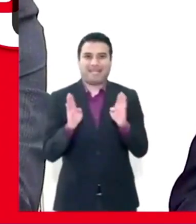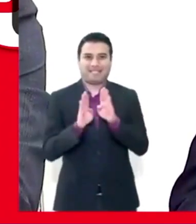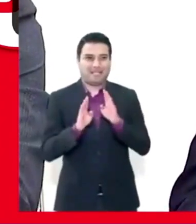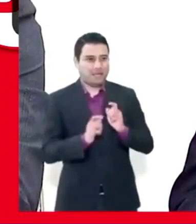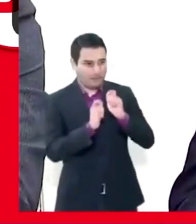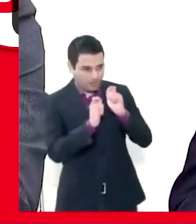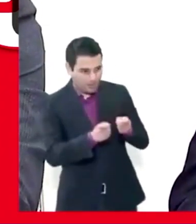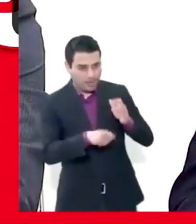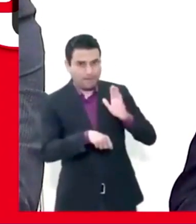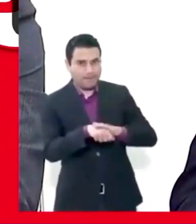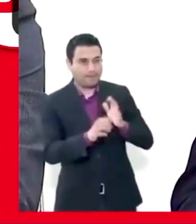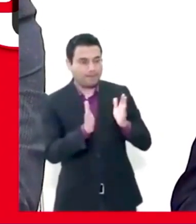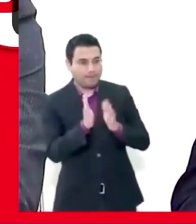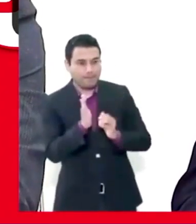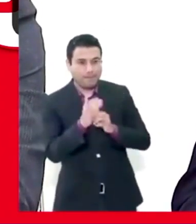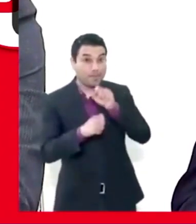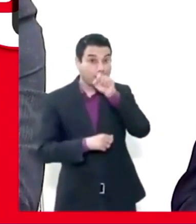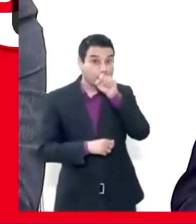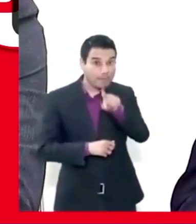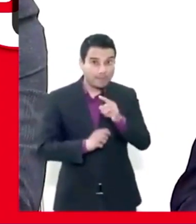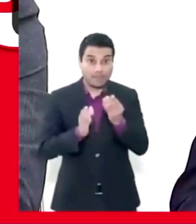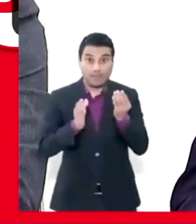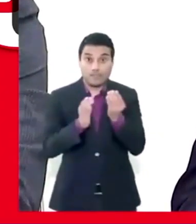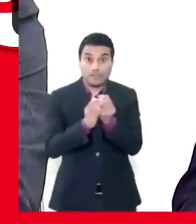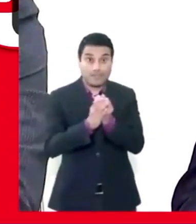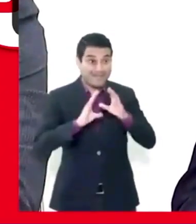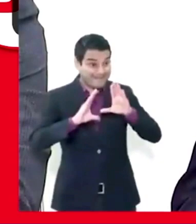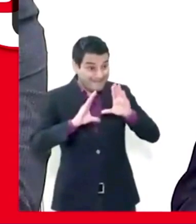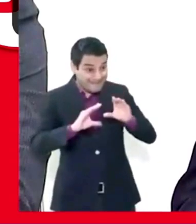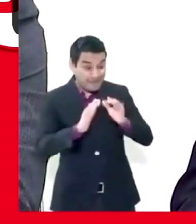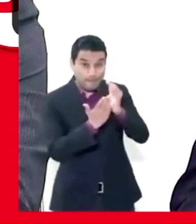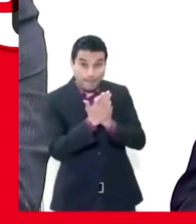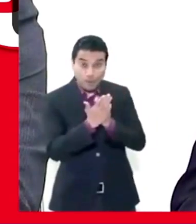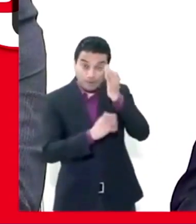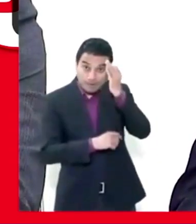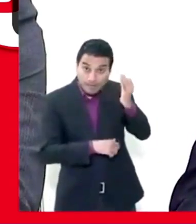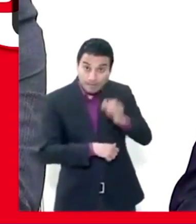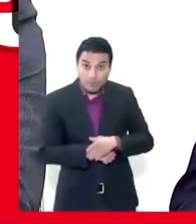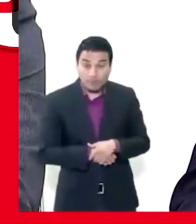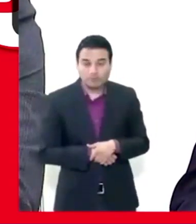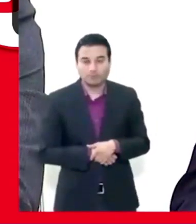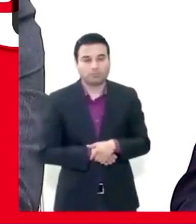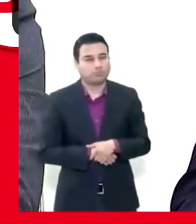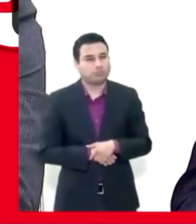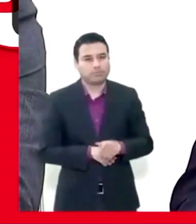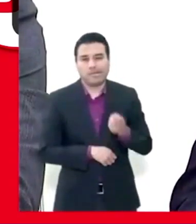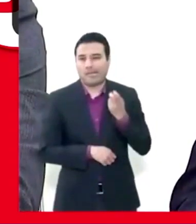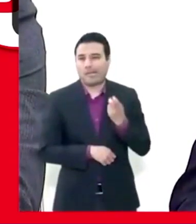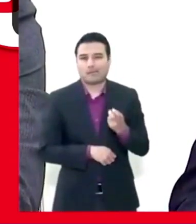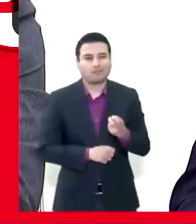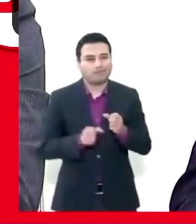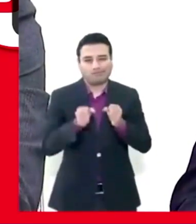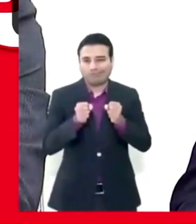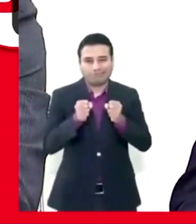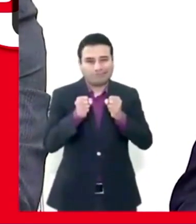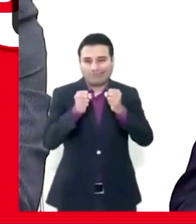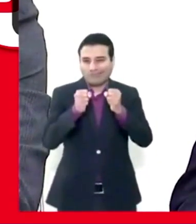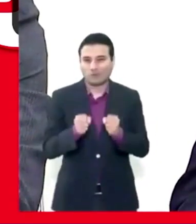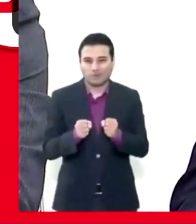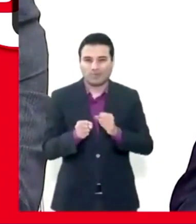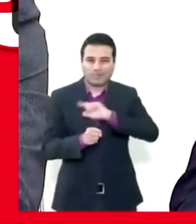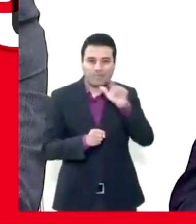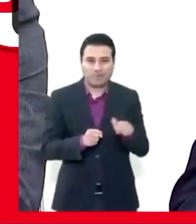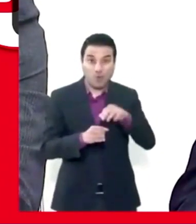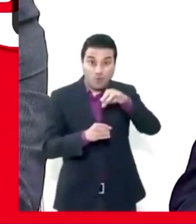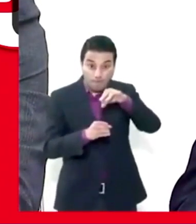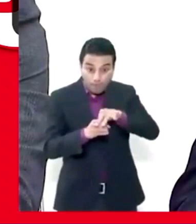para la capacitación de quienes integrarán las casillas son entre otras medidas que claramente no contribuyen a la certeza de los